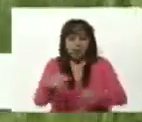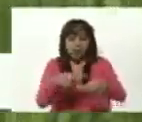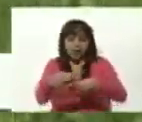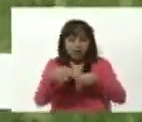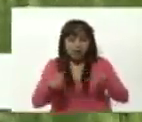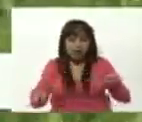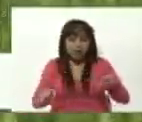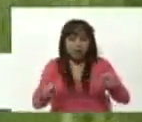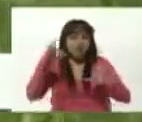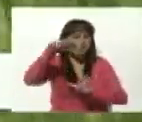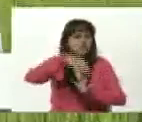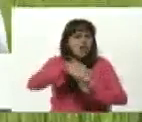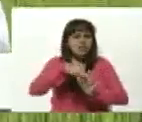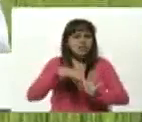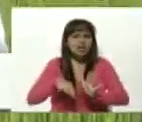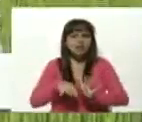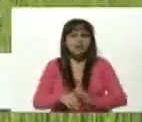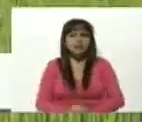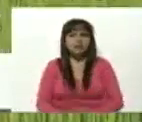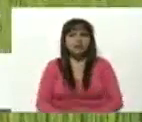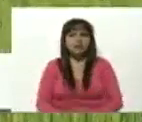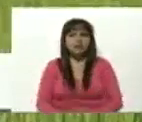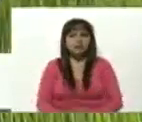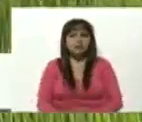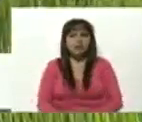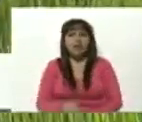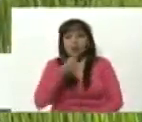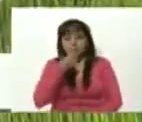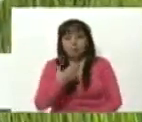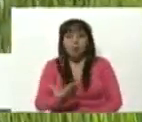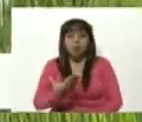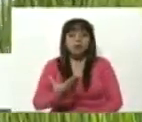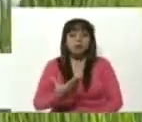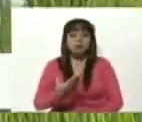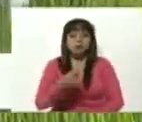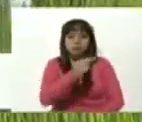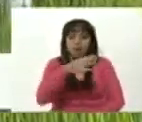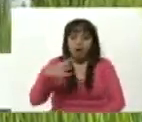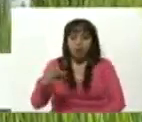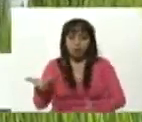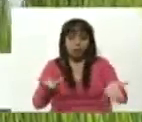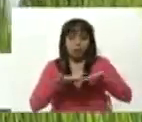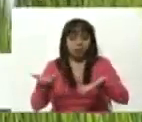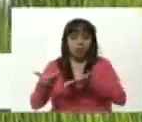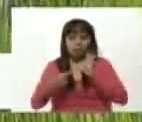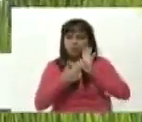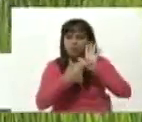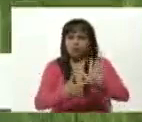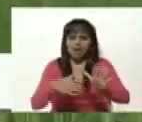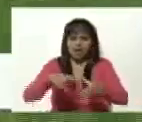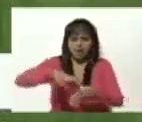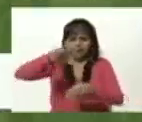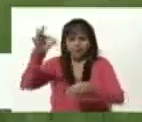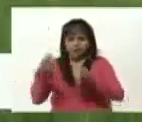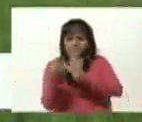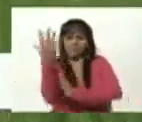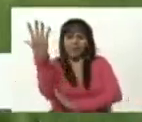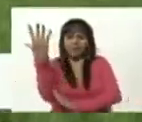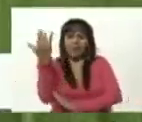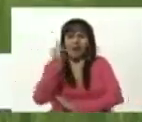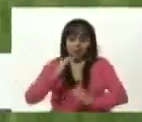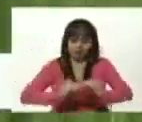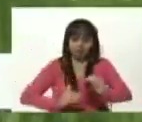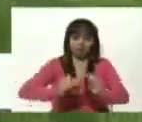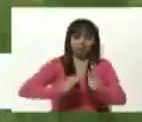cultivo que estimamos buena producción, como lo mostró el viceministro, la planta, una planta bastante alta,